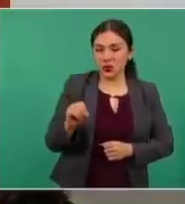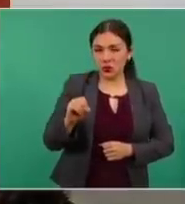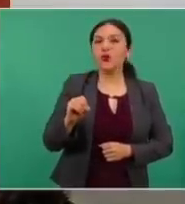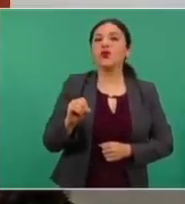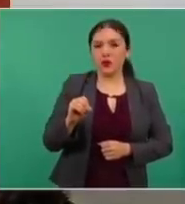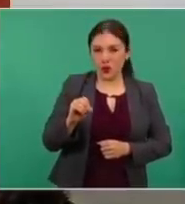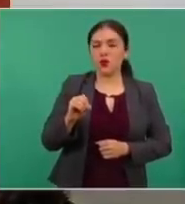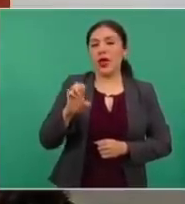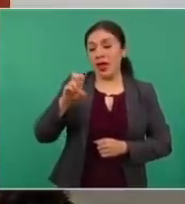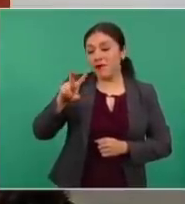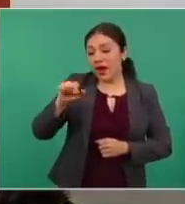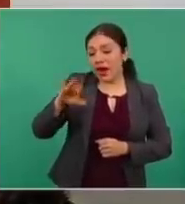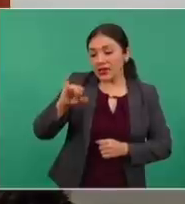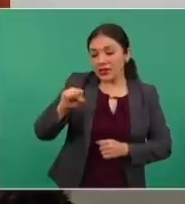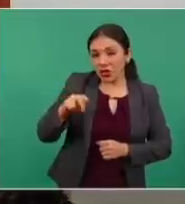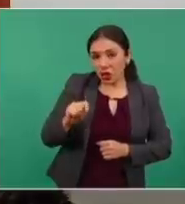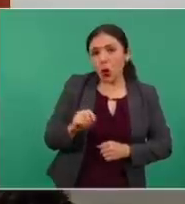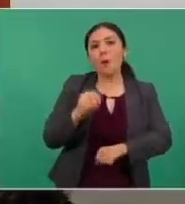Madero,